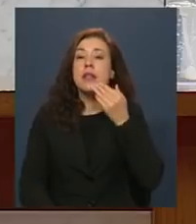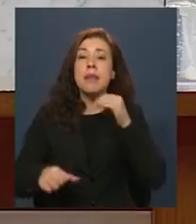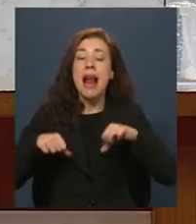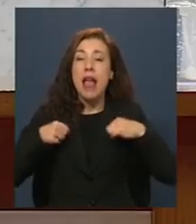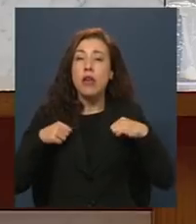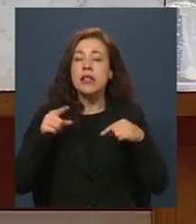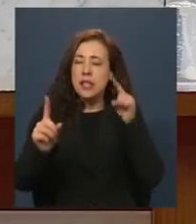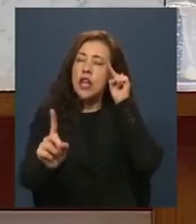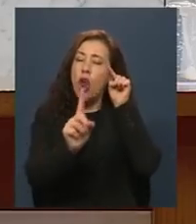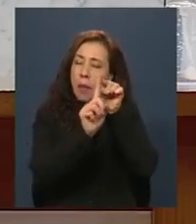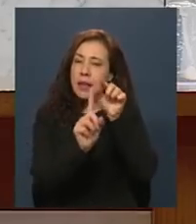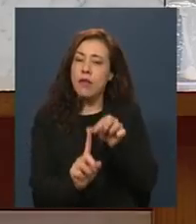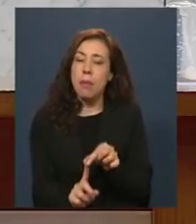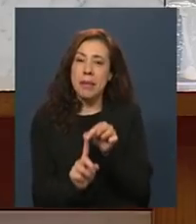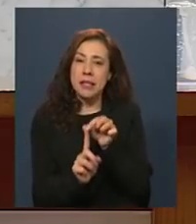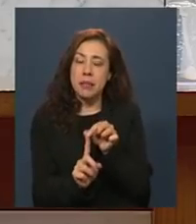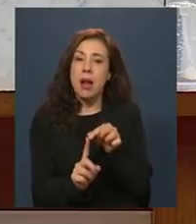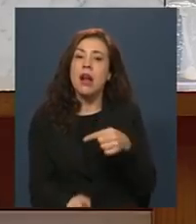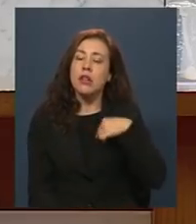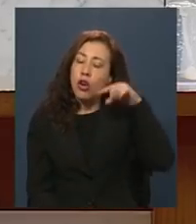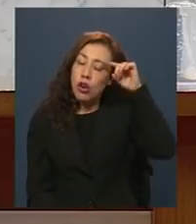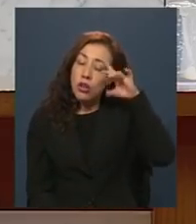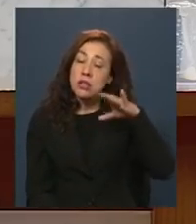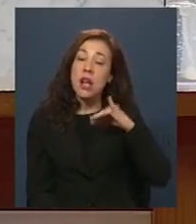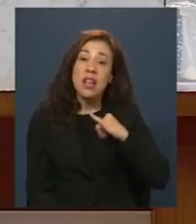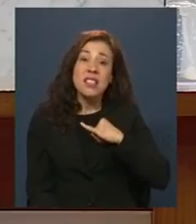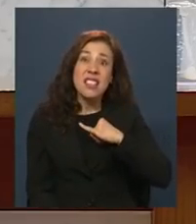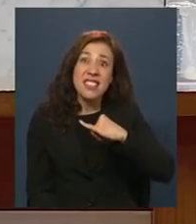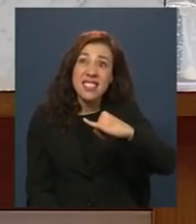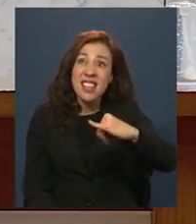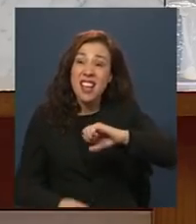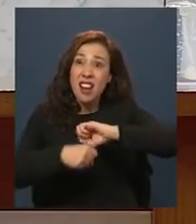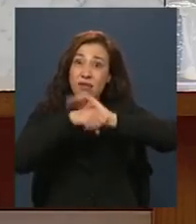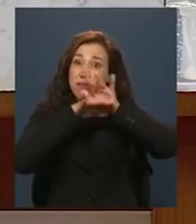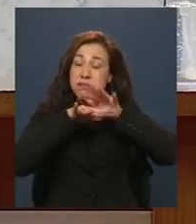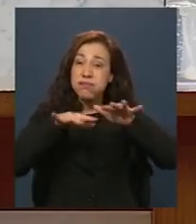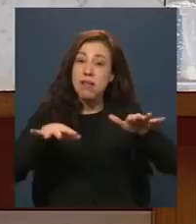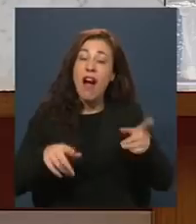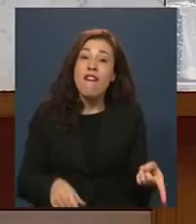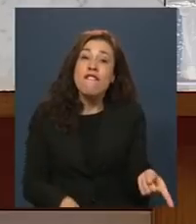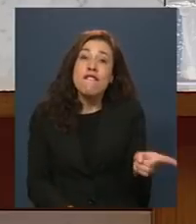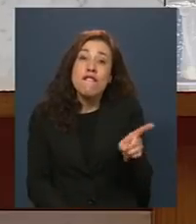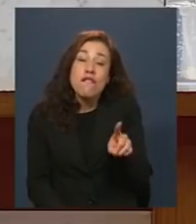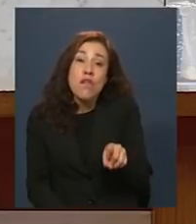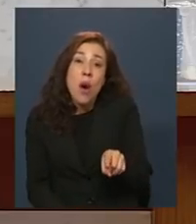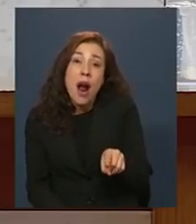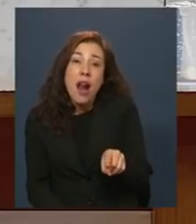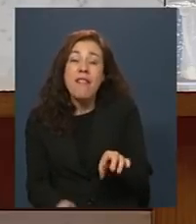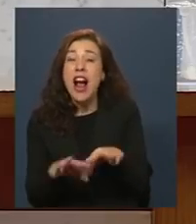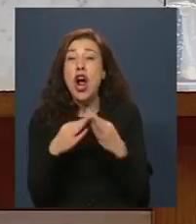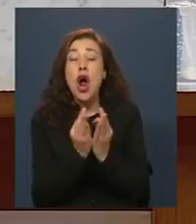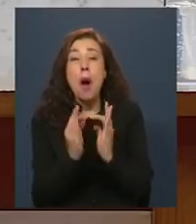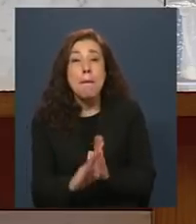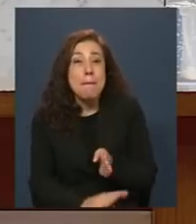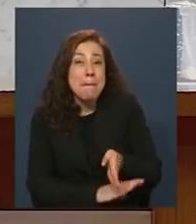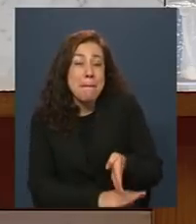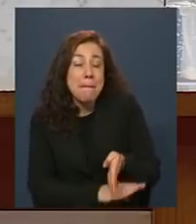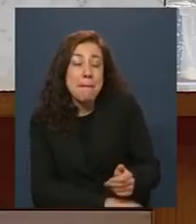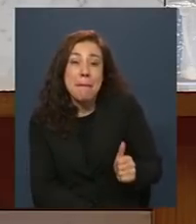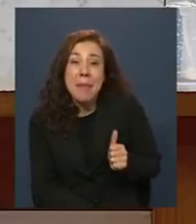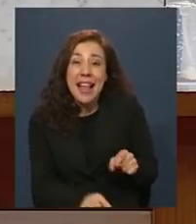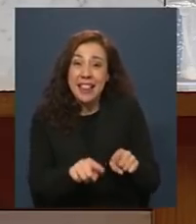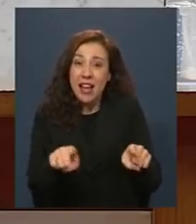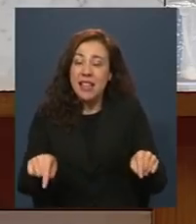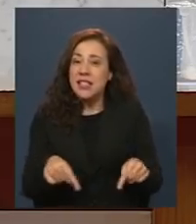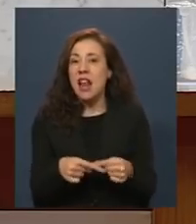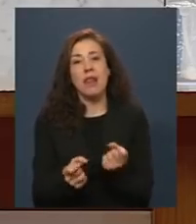es el propósito. Sabemos que mientras persista la pandemia, el retorno a la plena presencialidad en sala